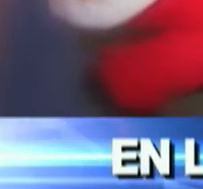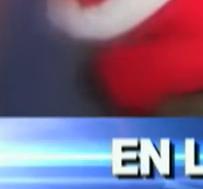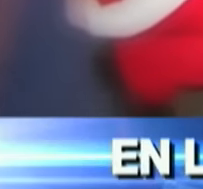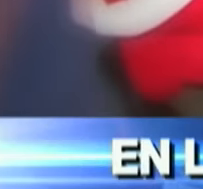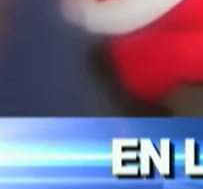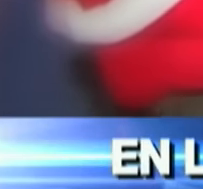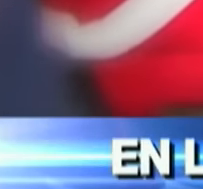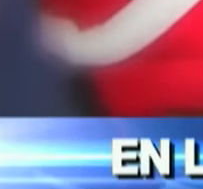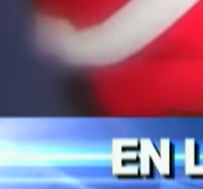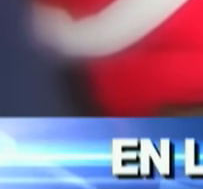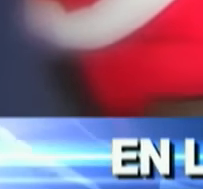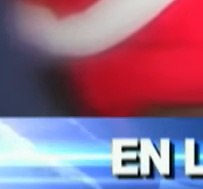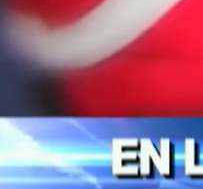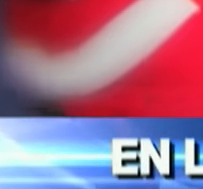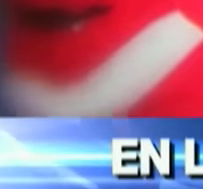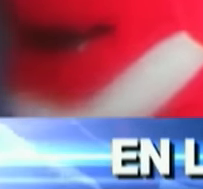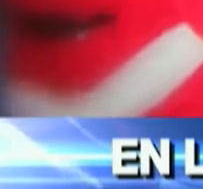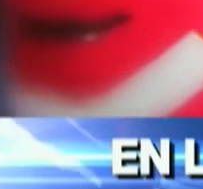Noel.